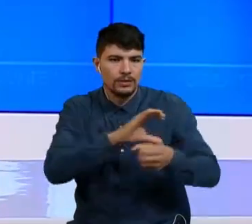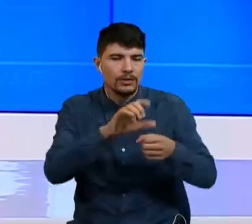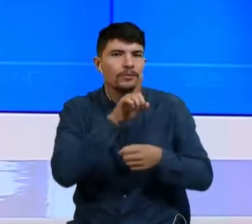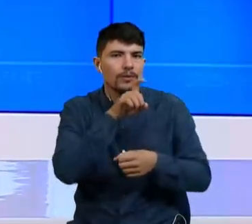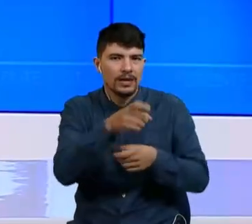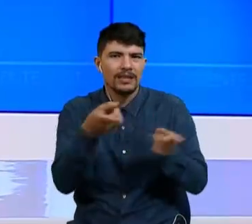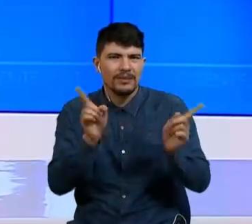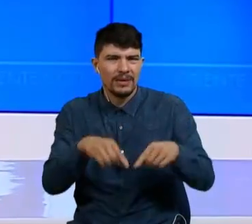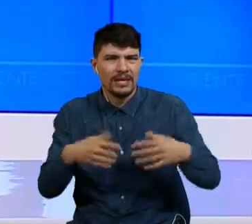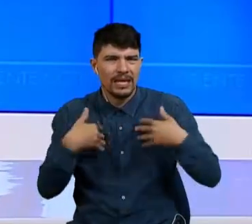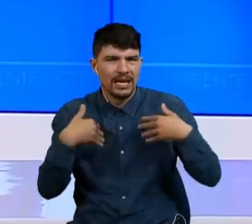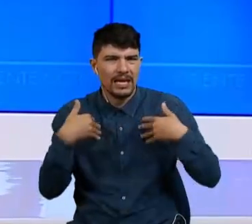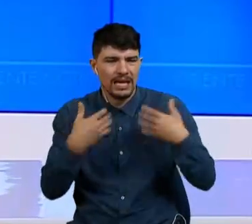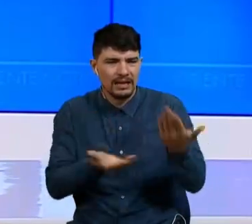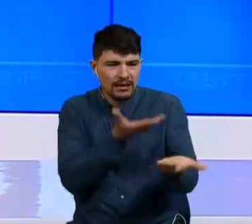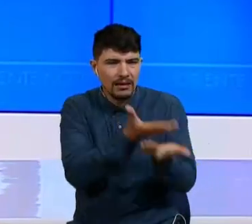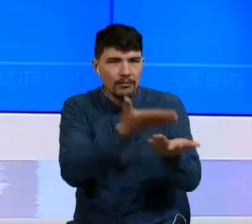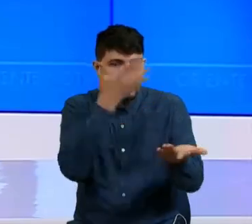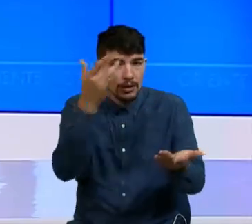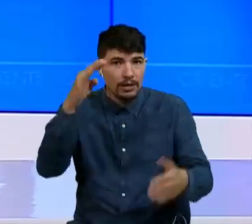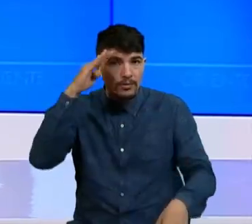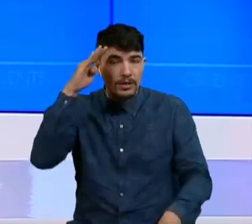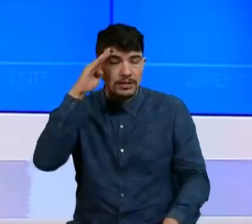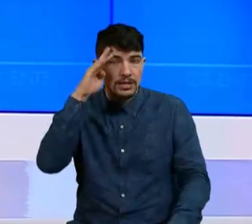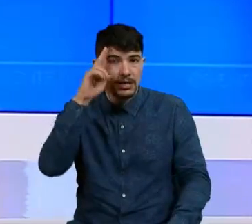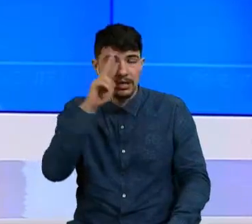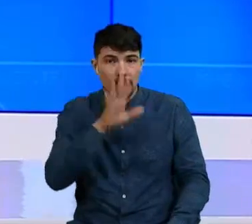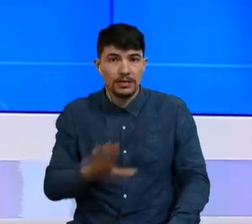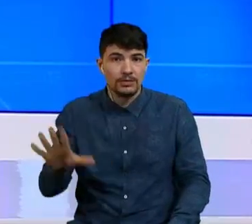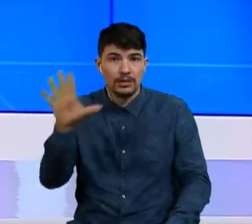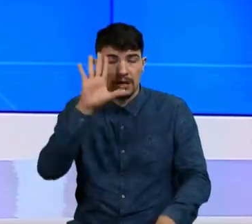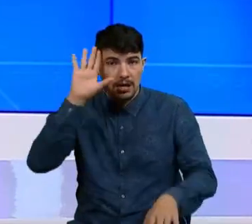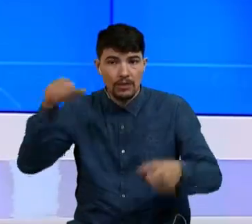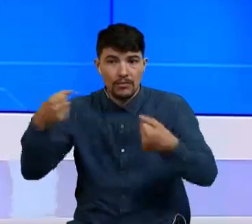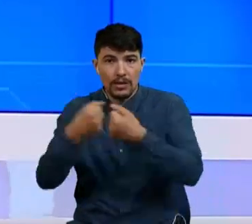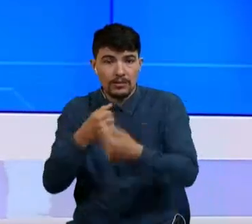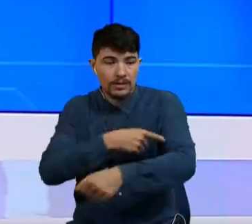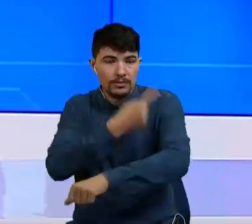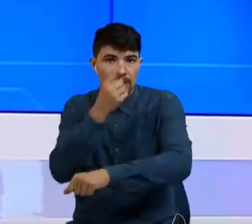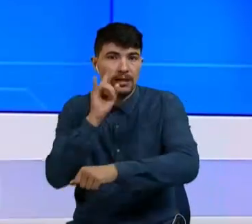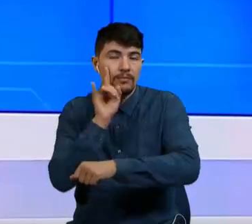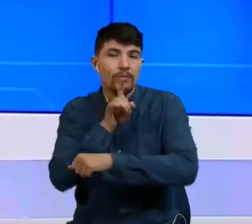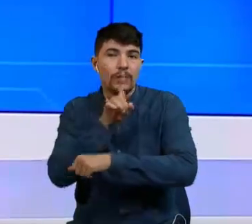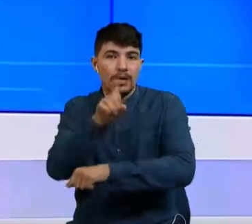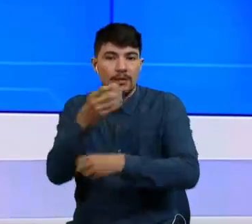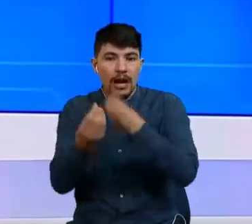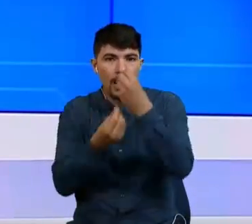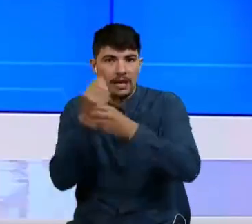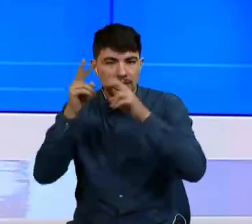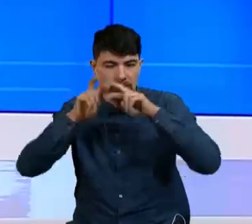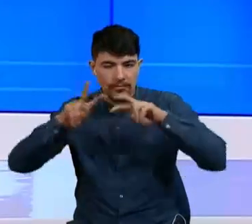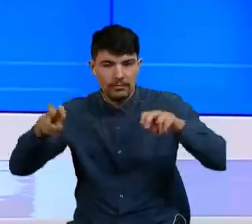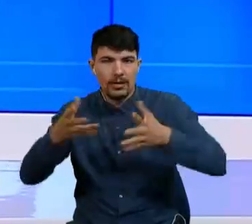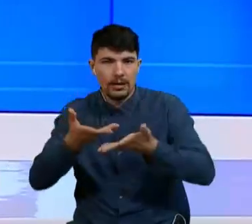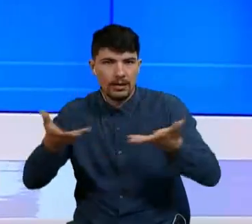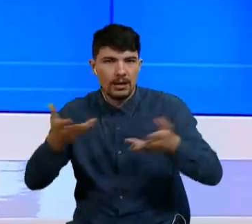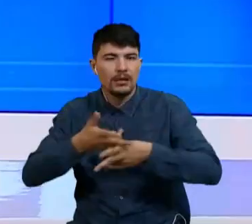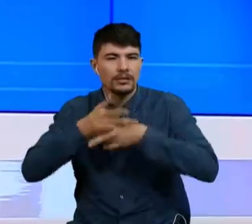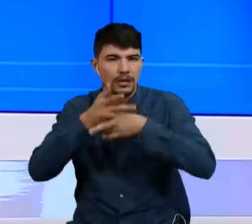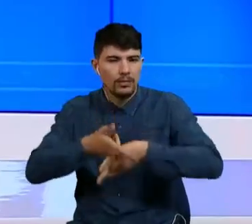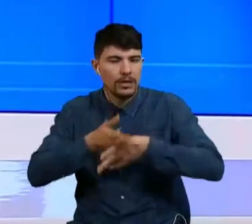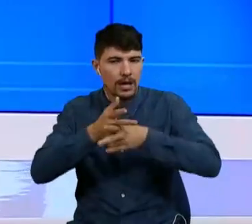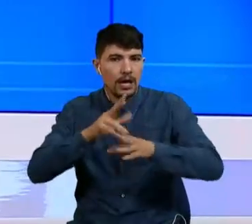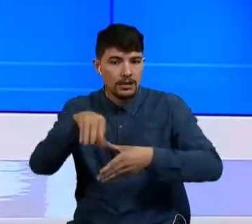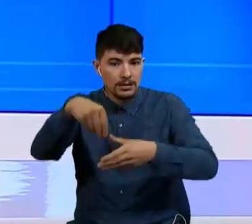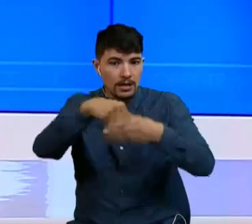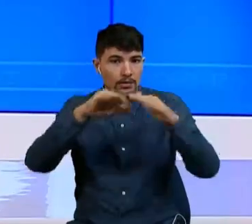las quejas que se han presentado porque la policía metropolitana en conjunto con la personería de bucaramanga realizaron controles sobre la seguridad en los colegios